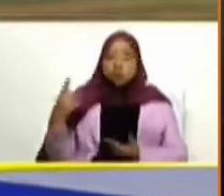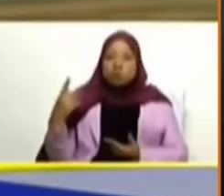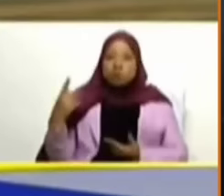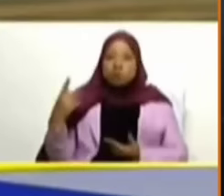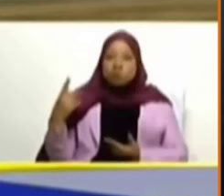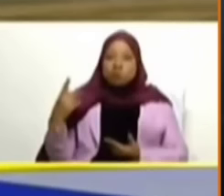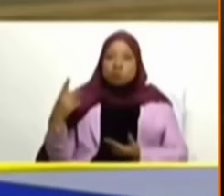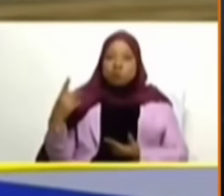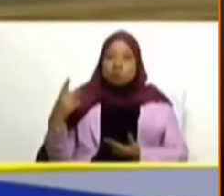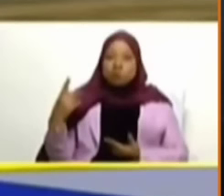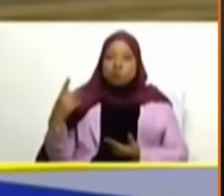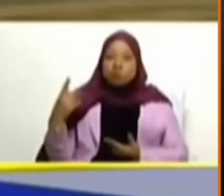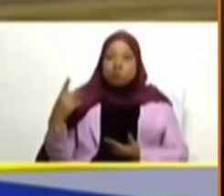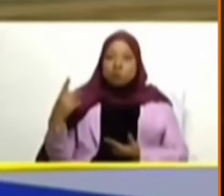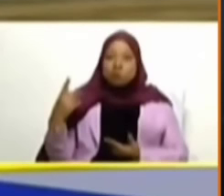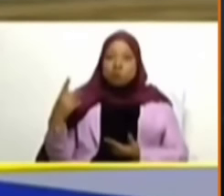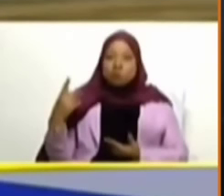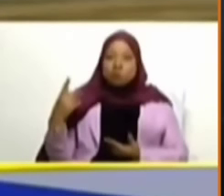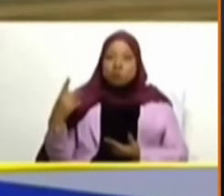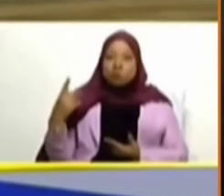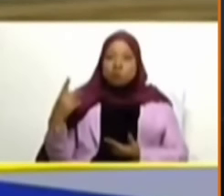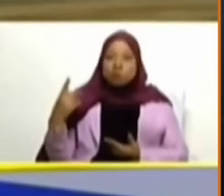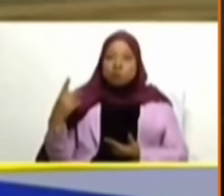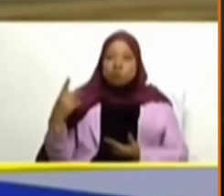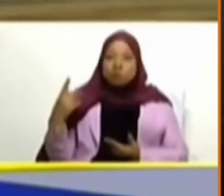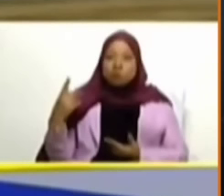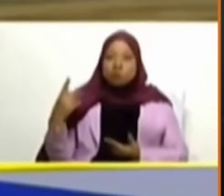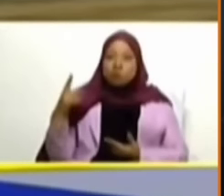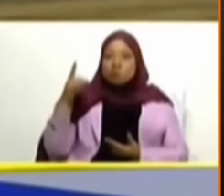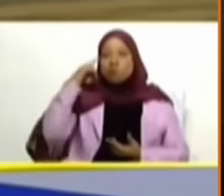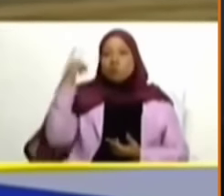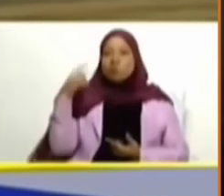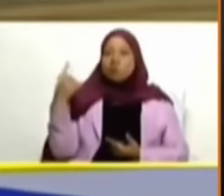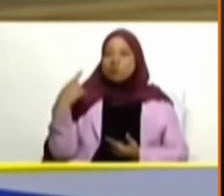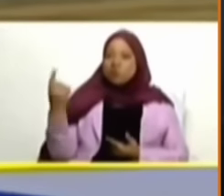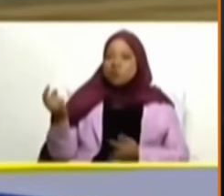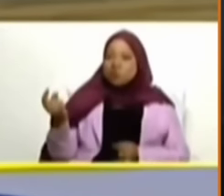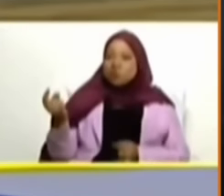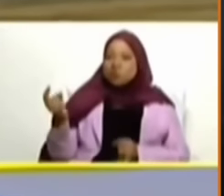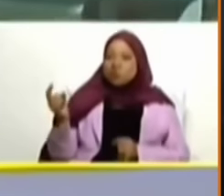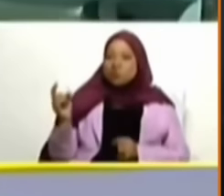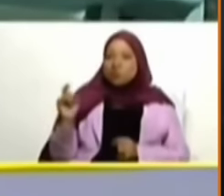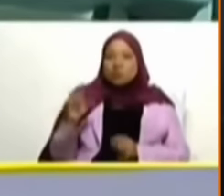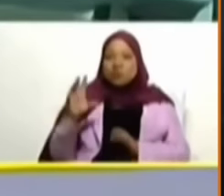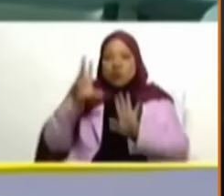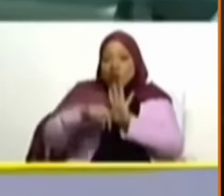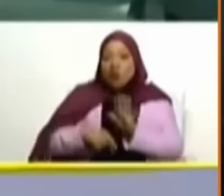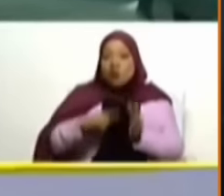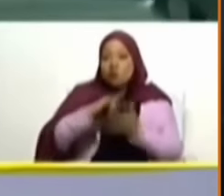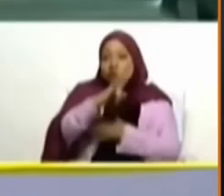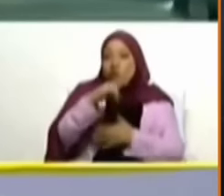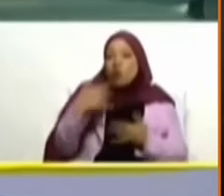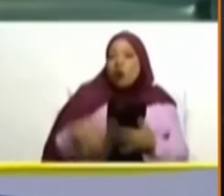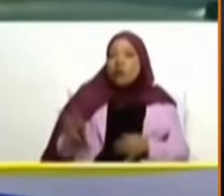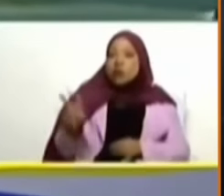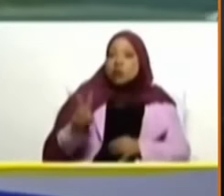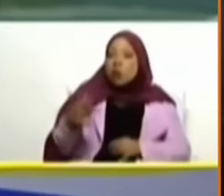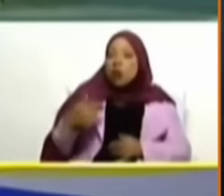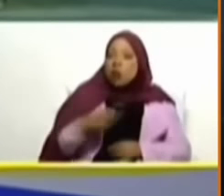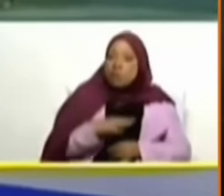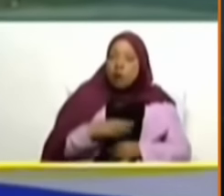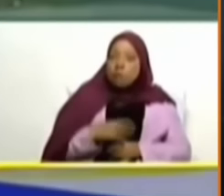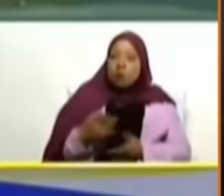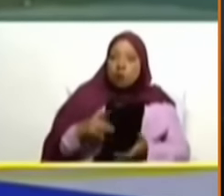al caballero que esté pidiéndole ayuda y no tiene que ir en avión Ah pero le robó a Venezuela un avión